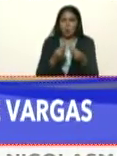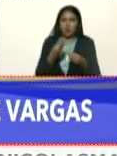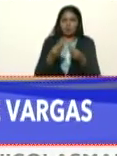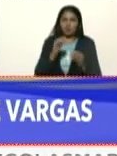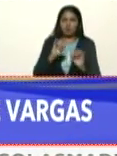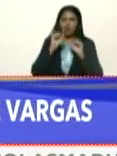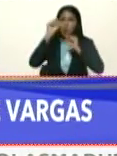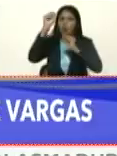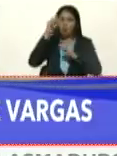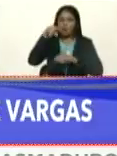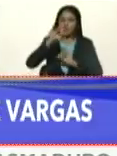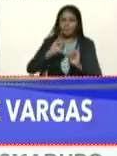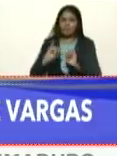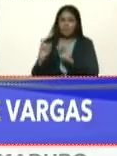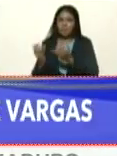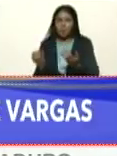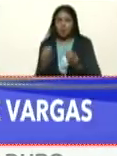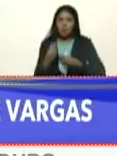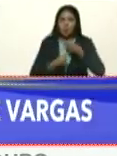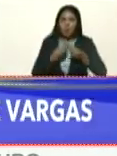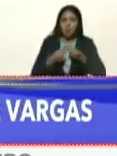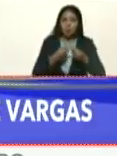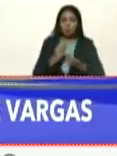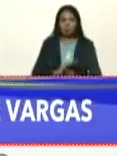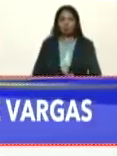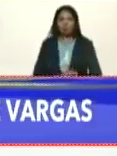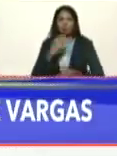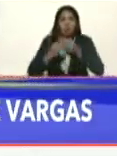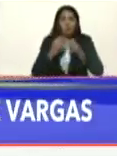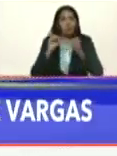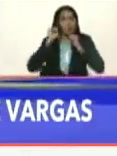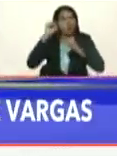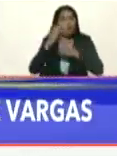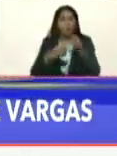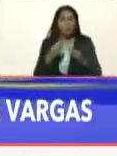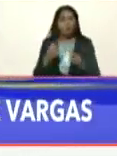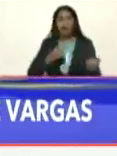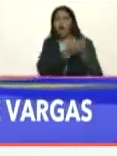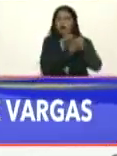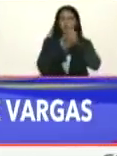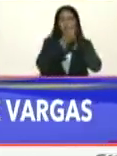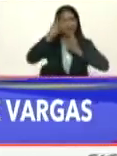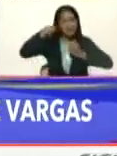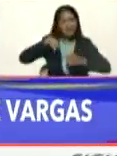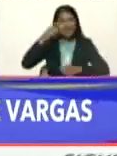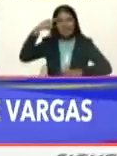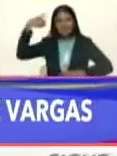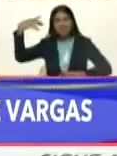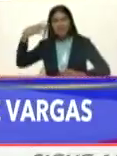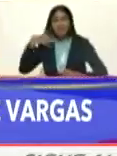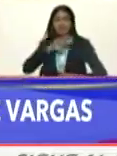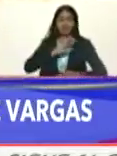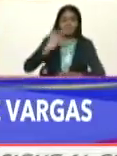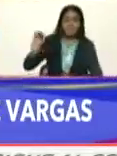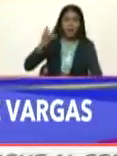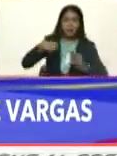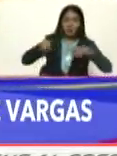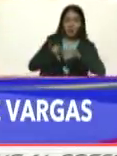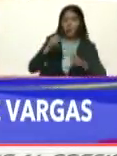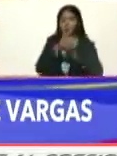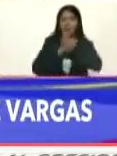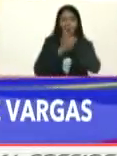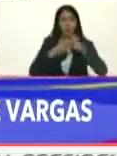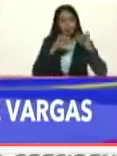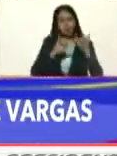lo lograron? ¿Cómo lo hicieron? ¿Cómo lo lograron? Con el amor a la idea de patria, con el